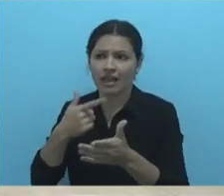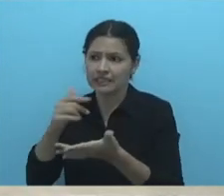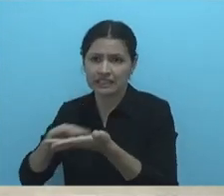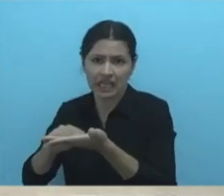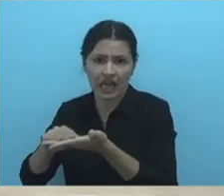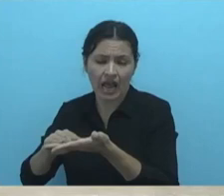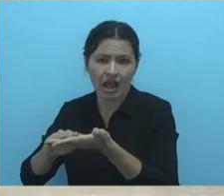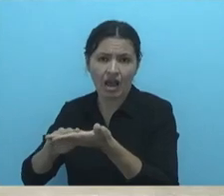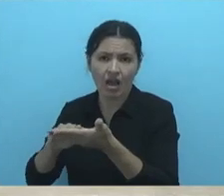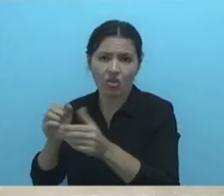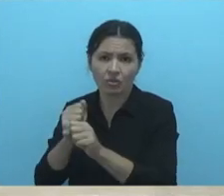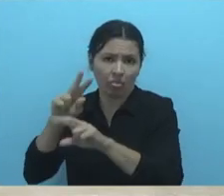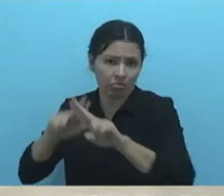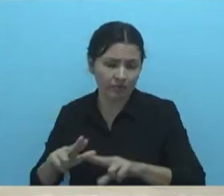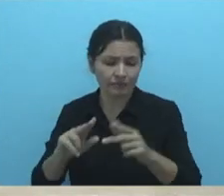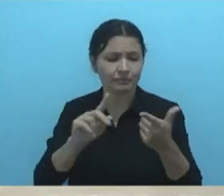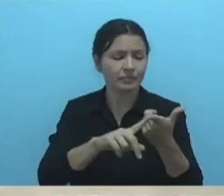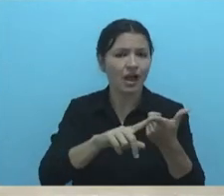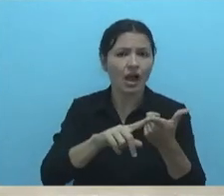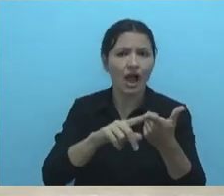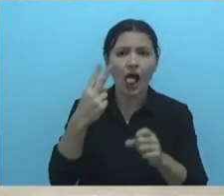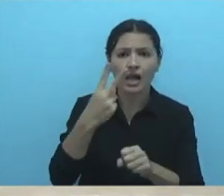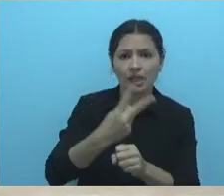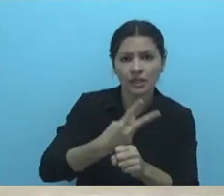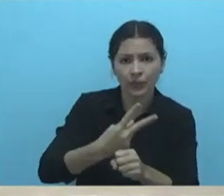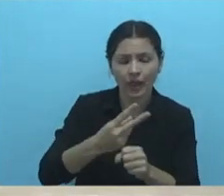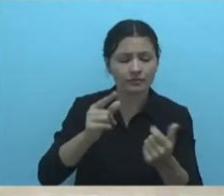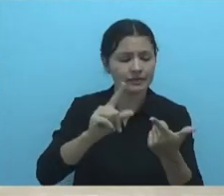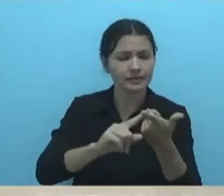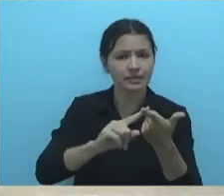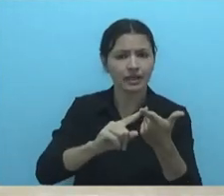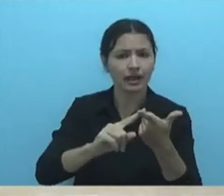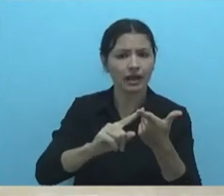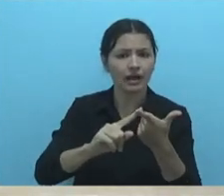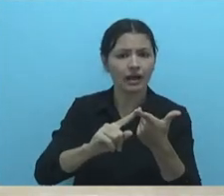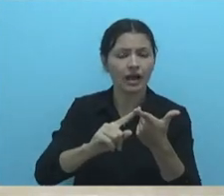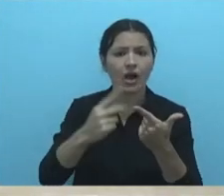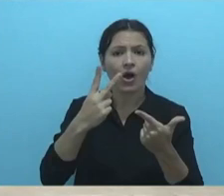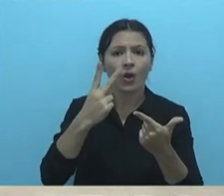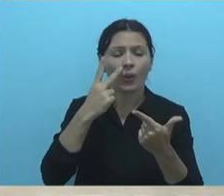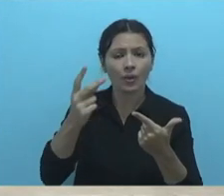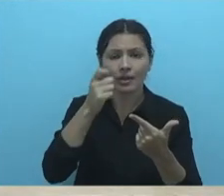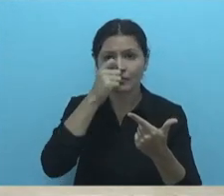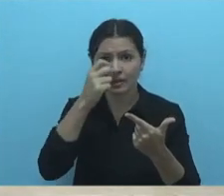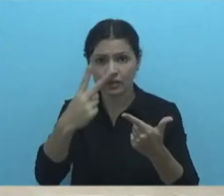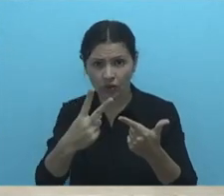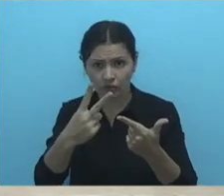el senado volvimos a aprobarla en el 2022